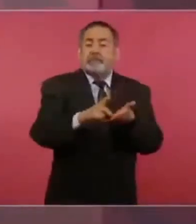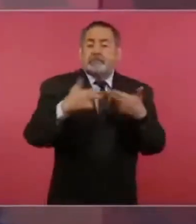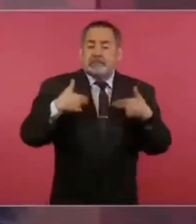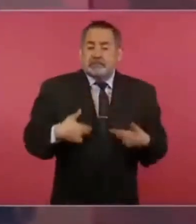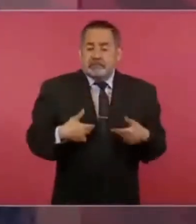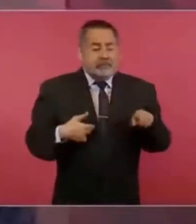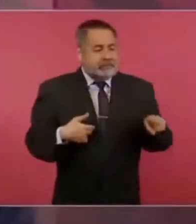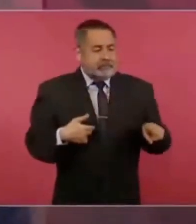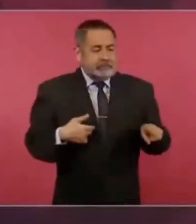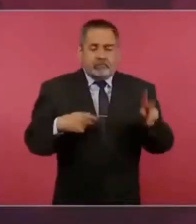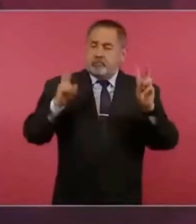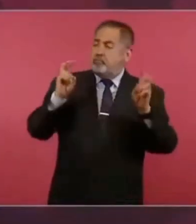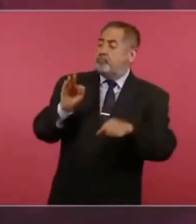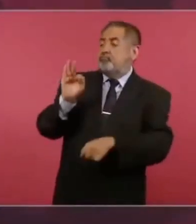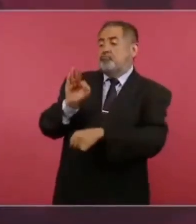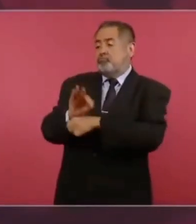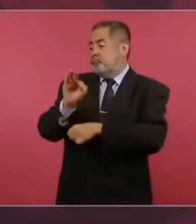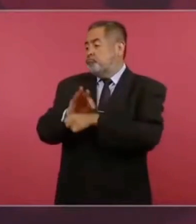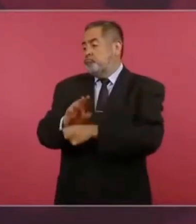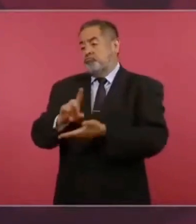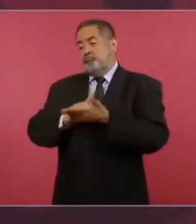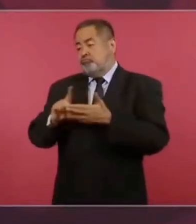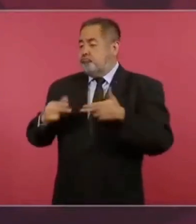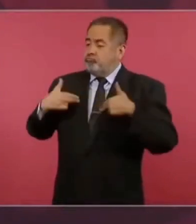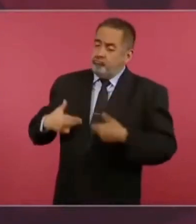que defienden